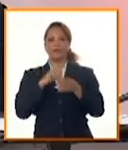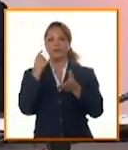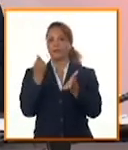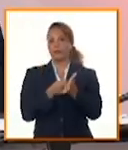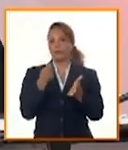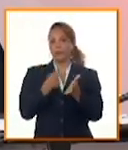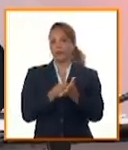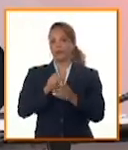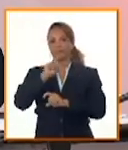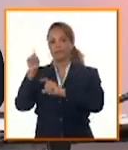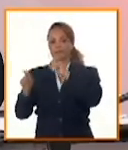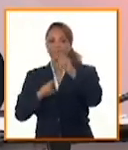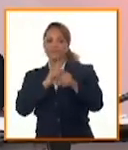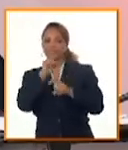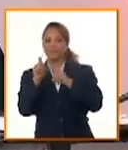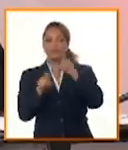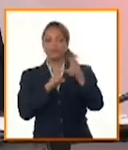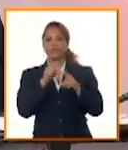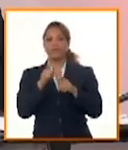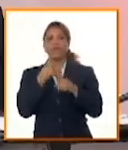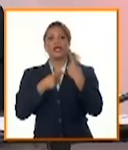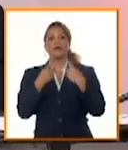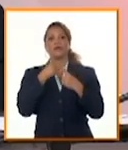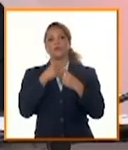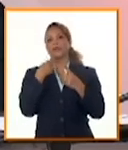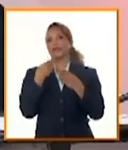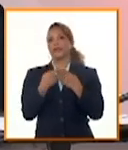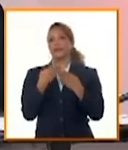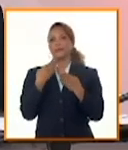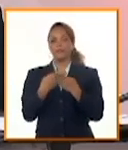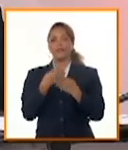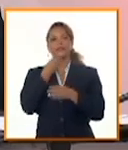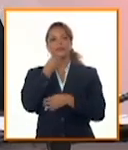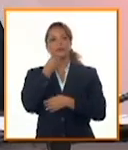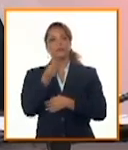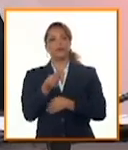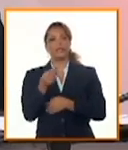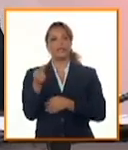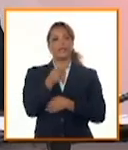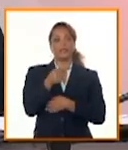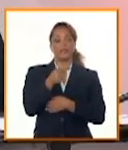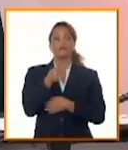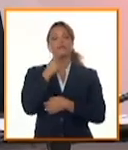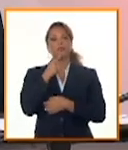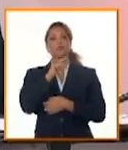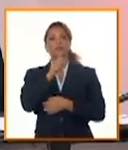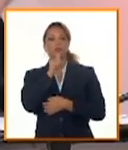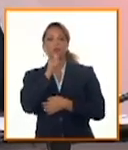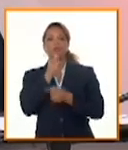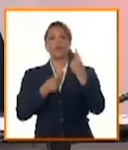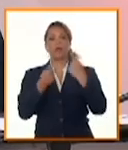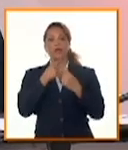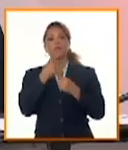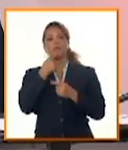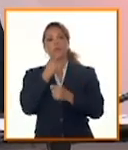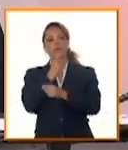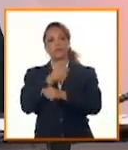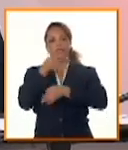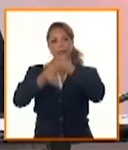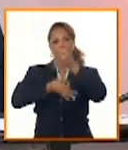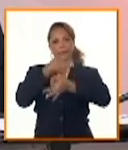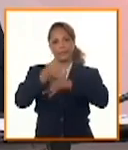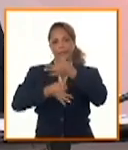yendo a aquellos factores quizás que puedan ser negativos y que puedan también atenderse como decía